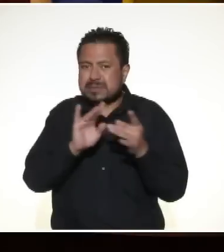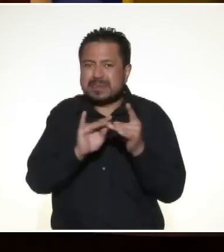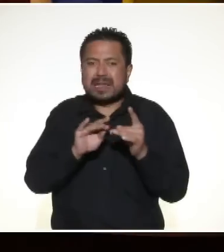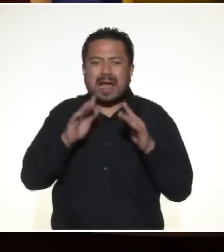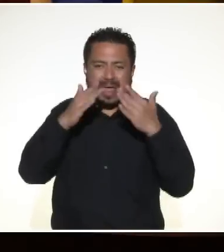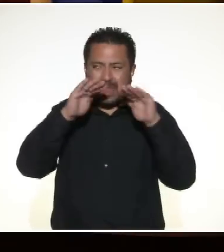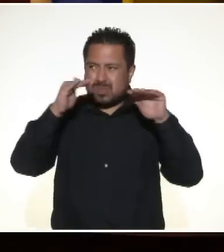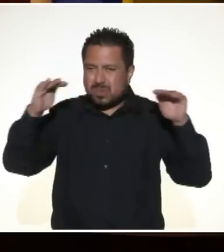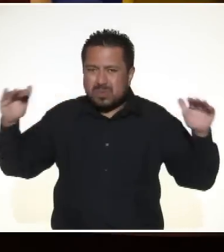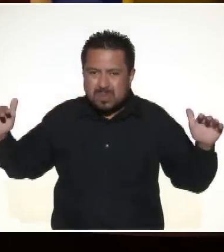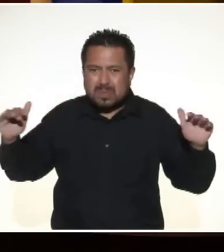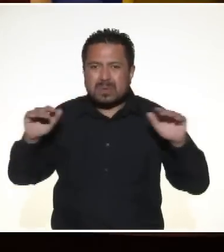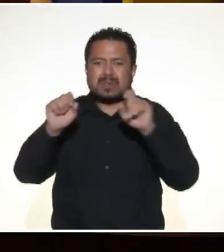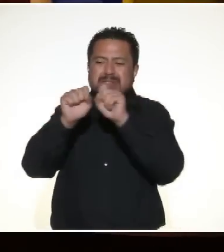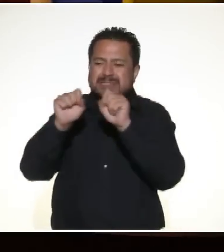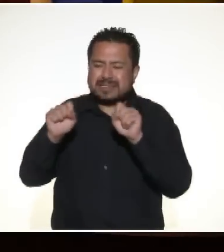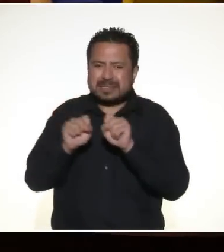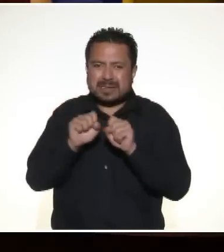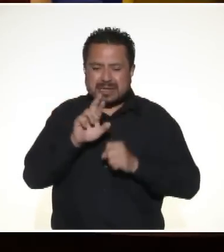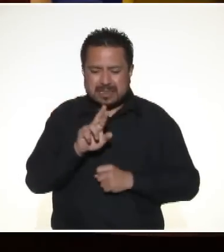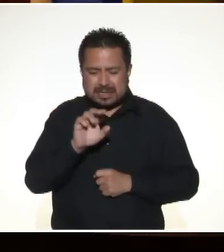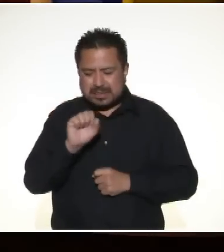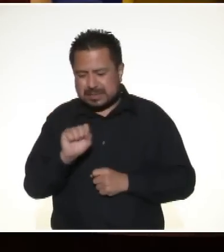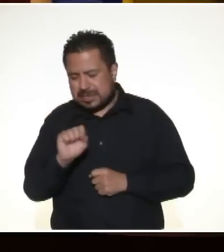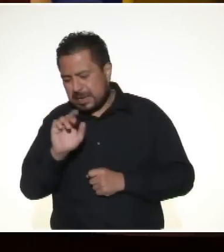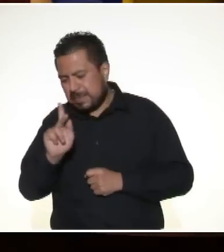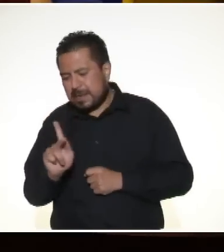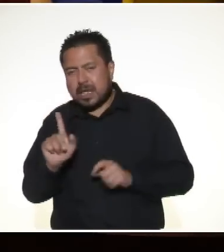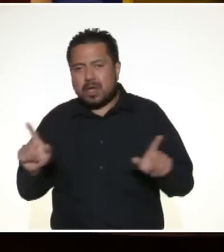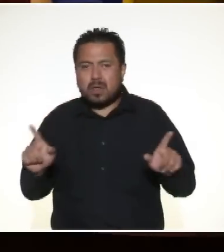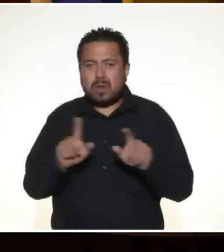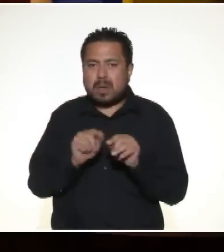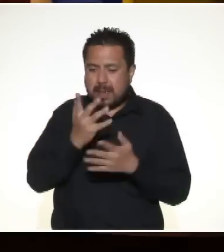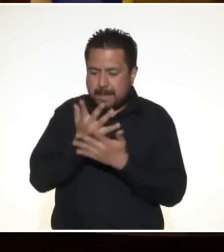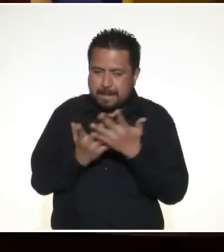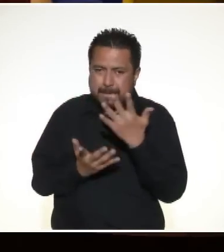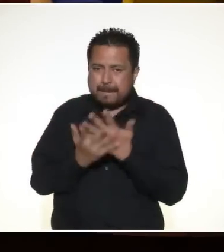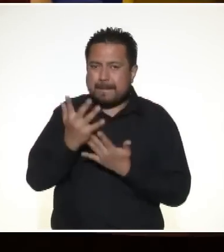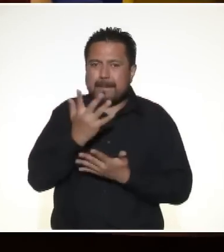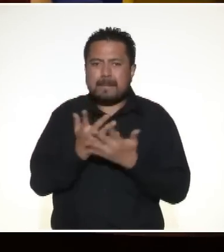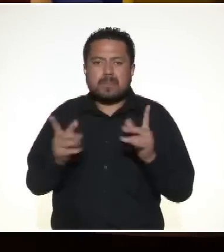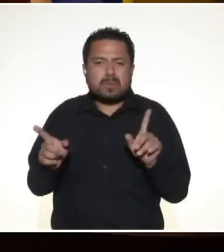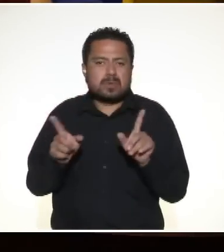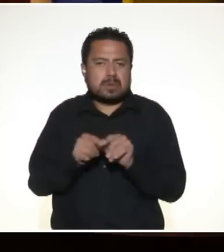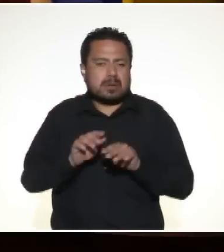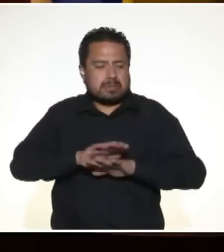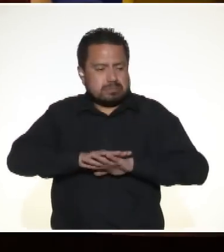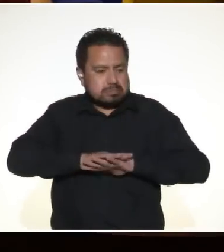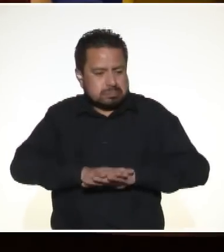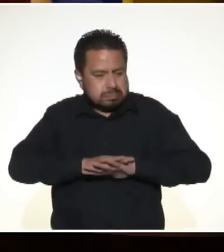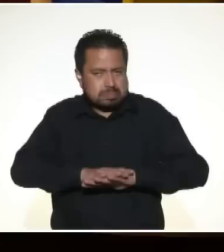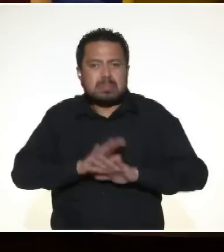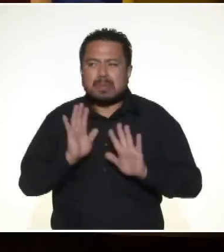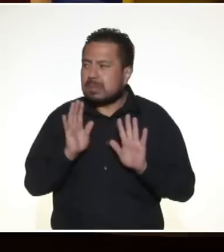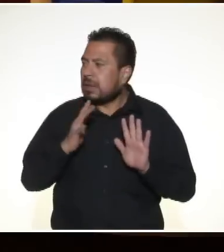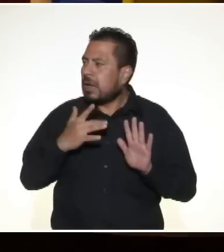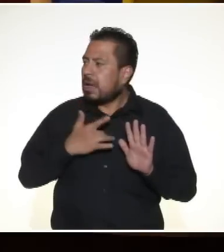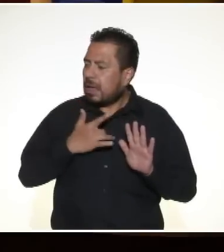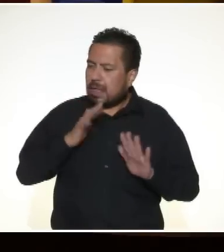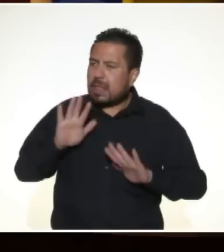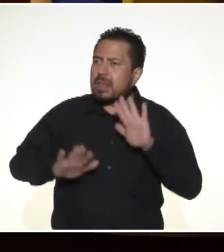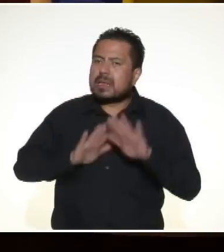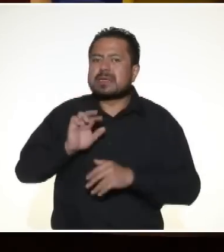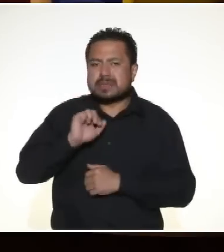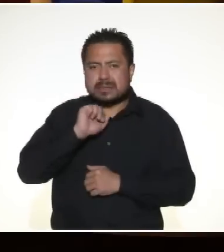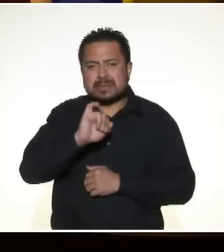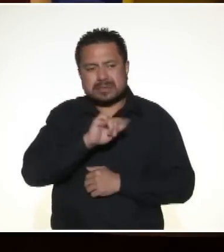los adultos, el sistema de RCP solo con las manos, que es dar solo compresiones, aquí al ser un ahogamiento sí tendríamos